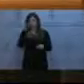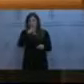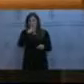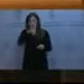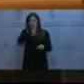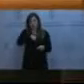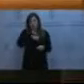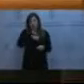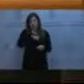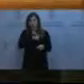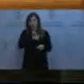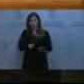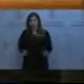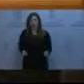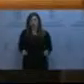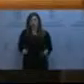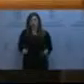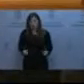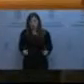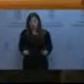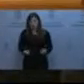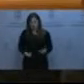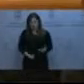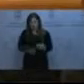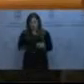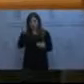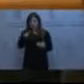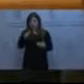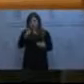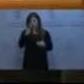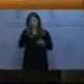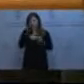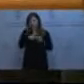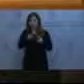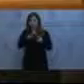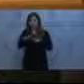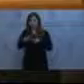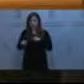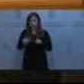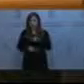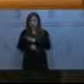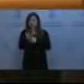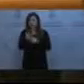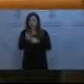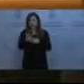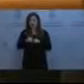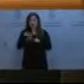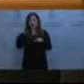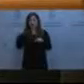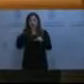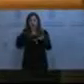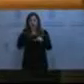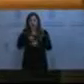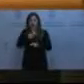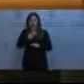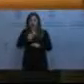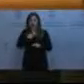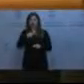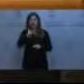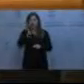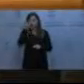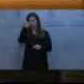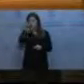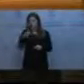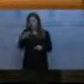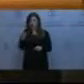un mayor gasto y para crear tres nuevos puestos directivos y no suprimir ninguno de los anteriores. Lo digo siendo consciente de que